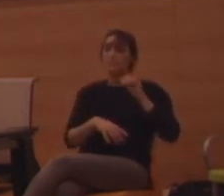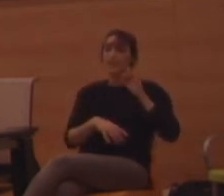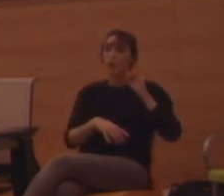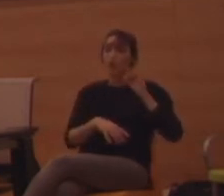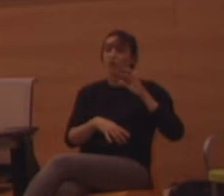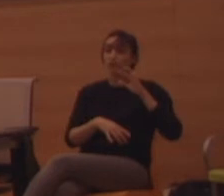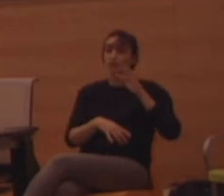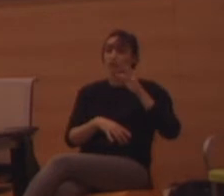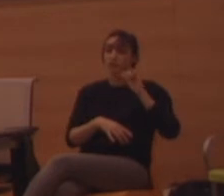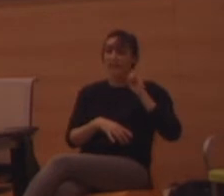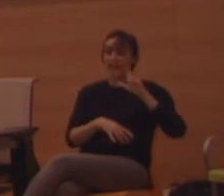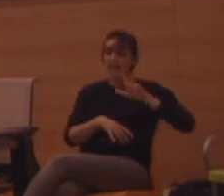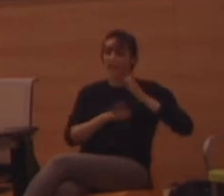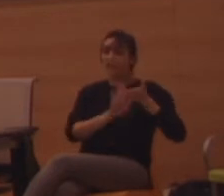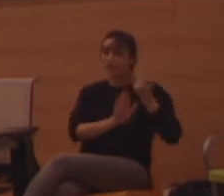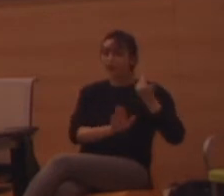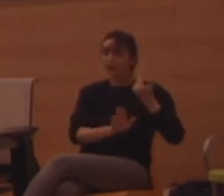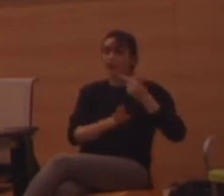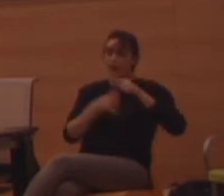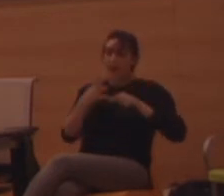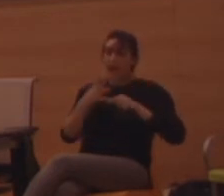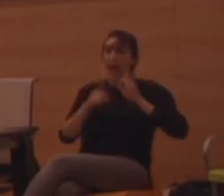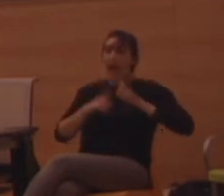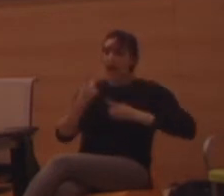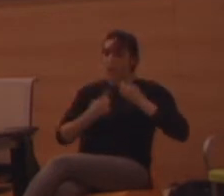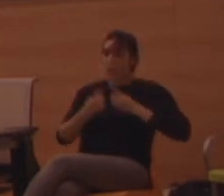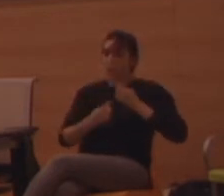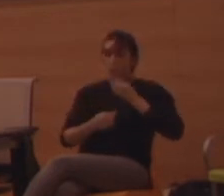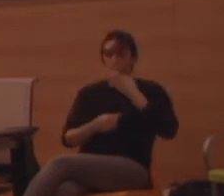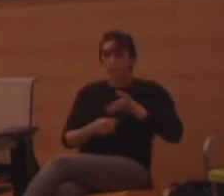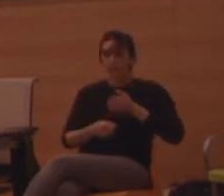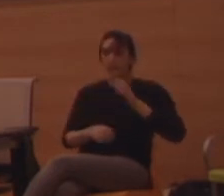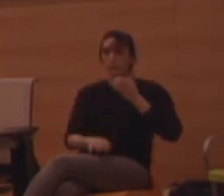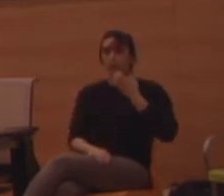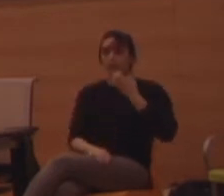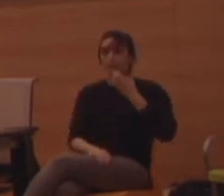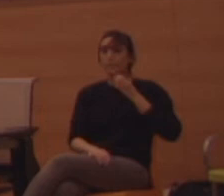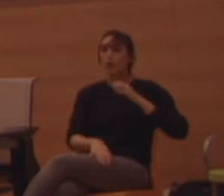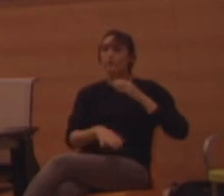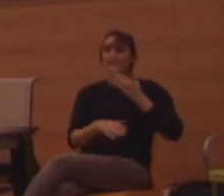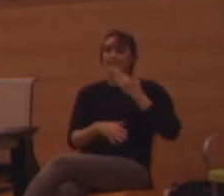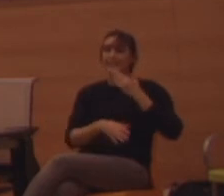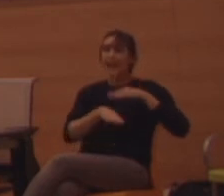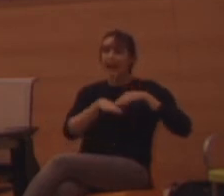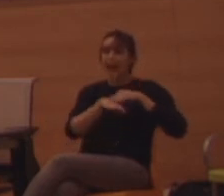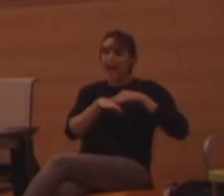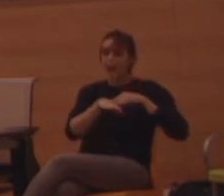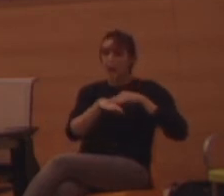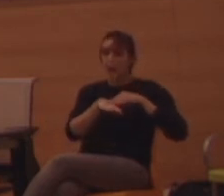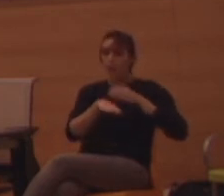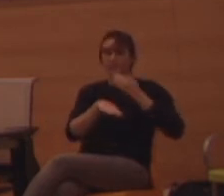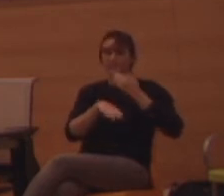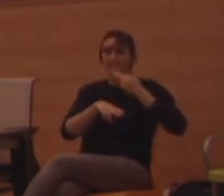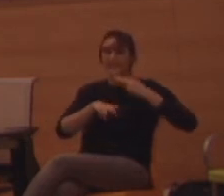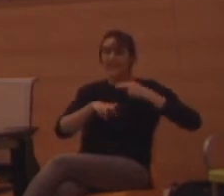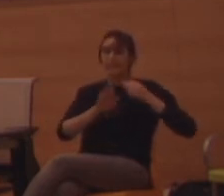contra el biofil, y lo que sí es cierto es que la povidona iodada o la clorisedina, por ejemplo, en solución alcohólica, cuando tenemos gangrenas húmedas